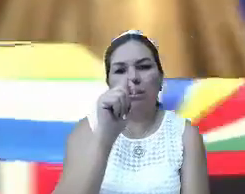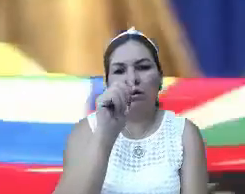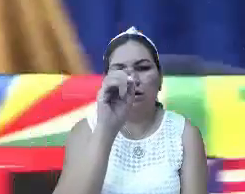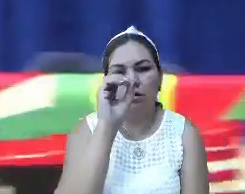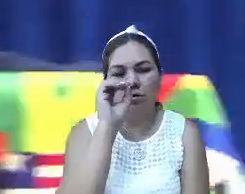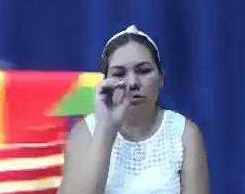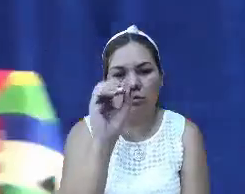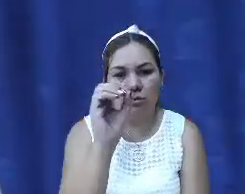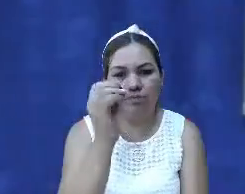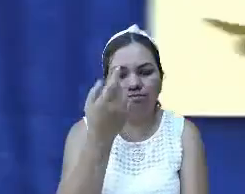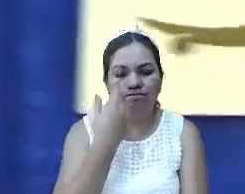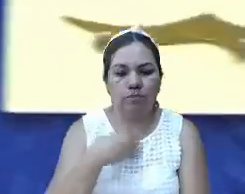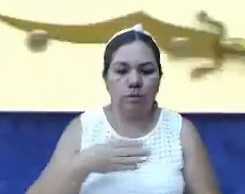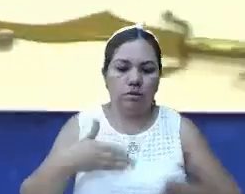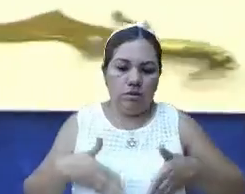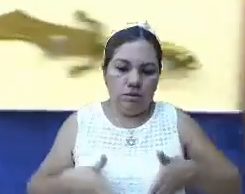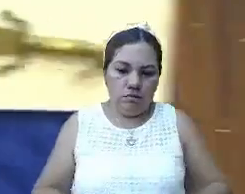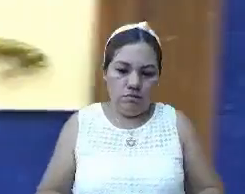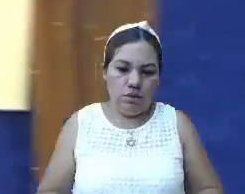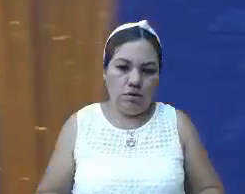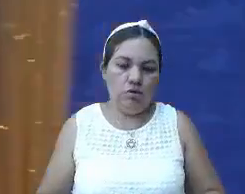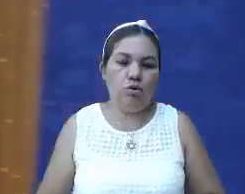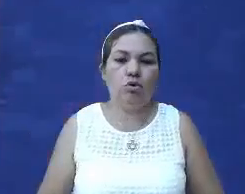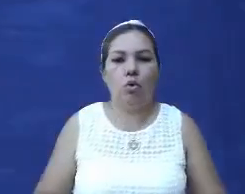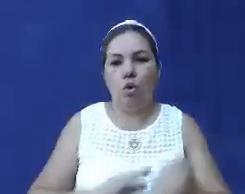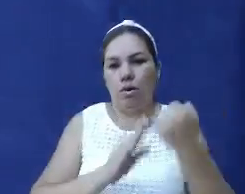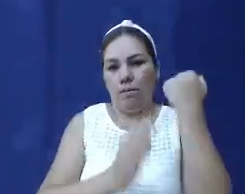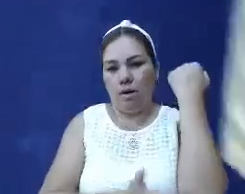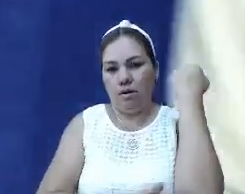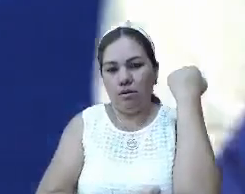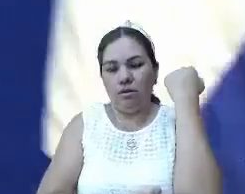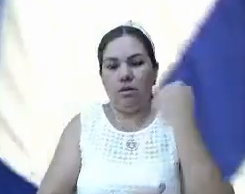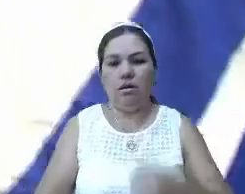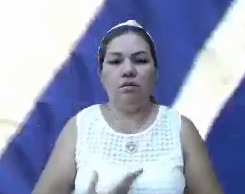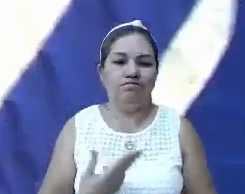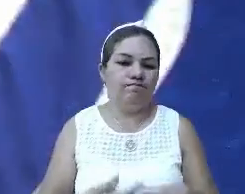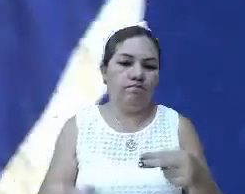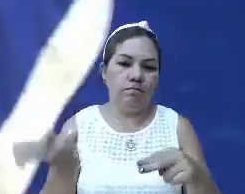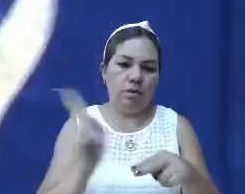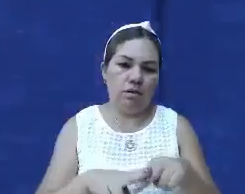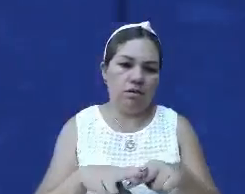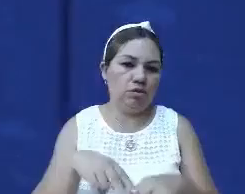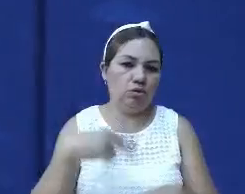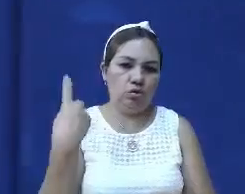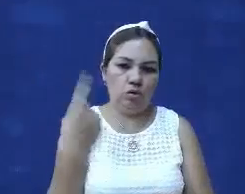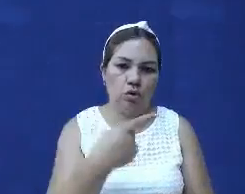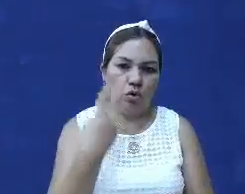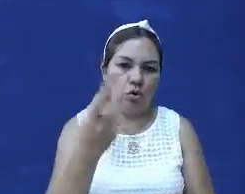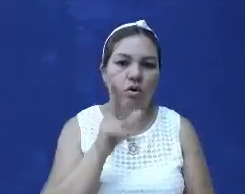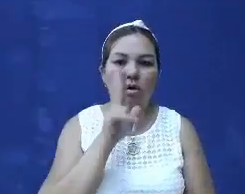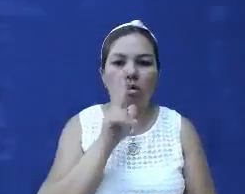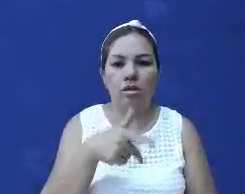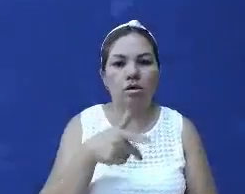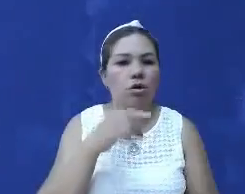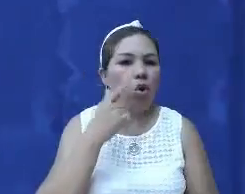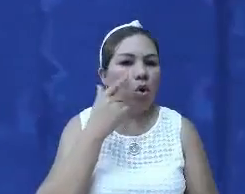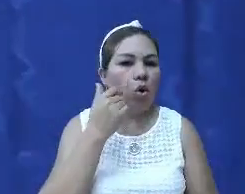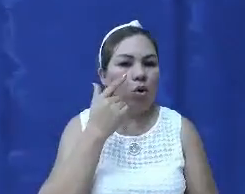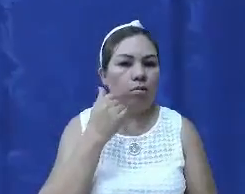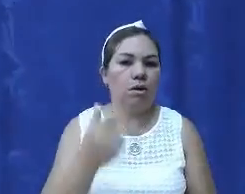cuando daban a luz, las hebreas tenían que matar a todo niño varón.